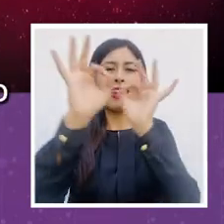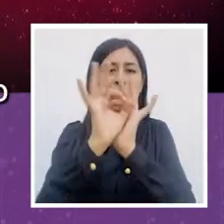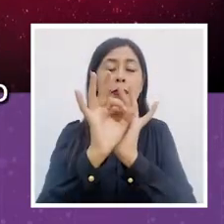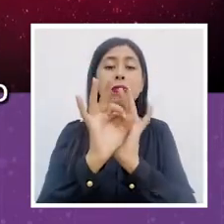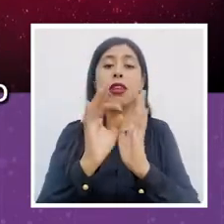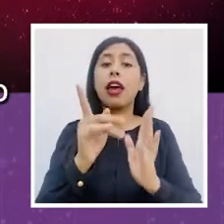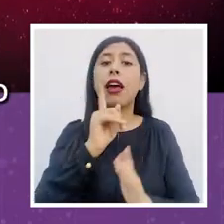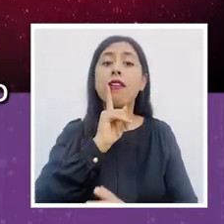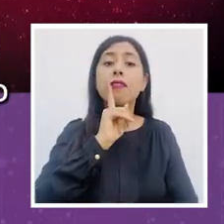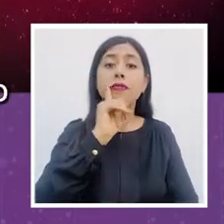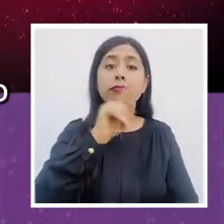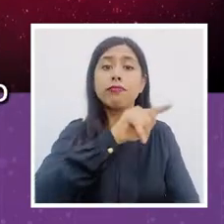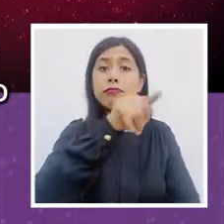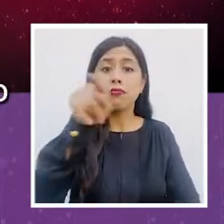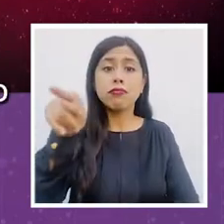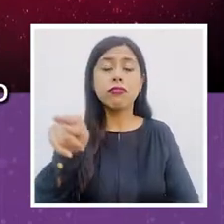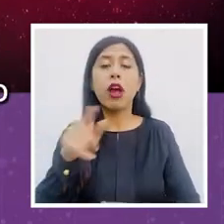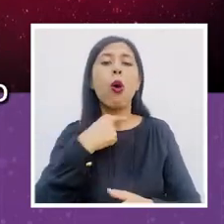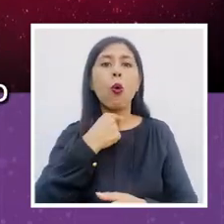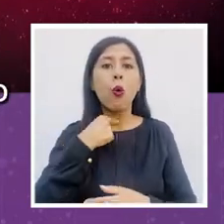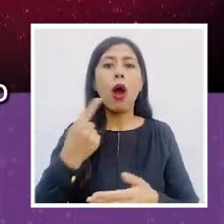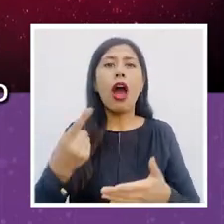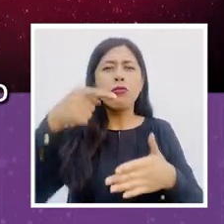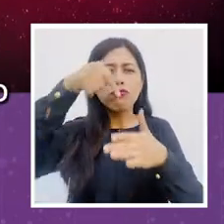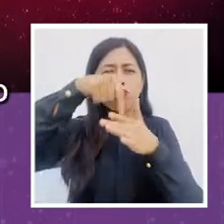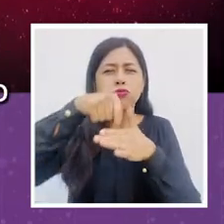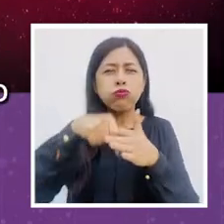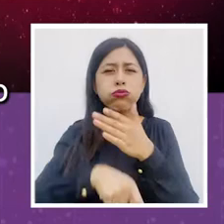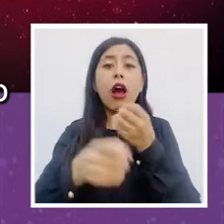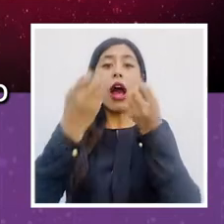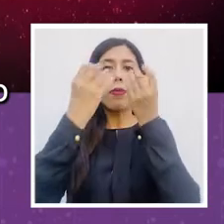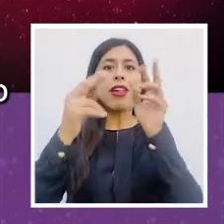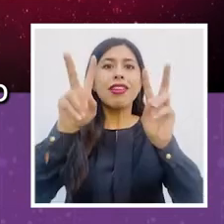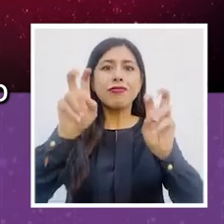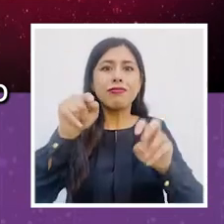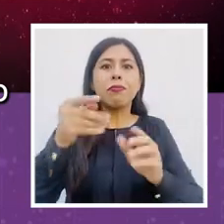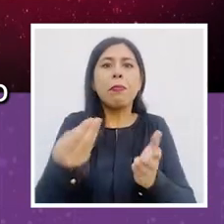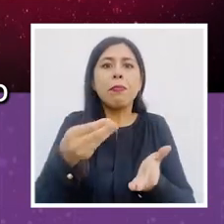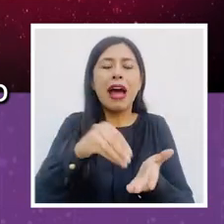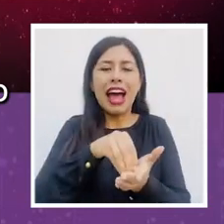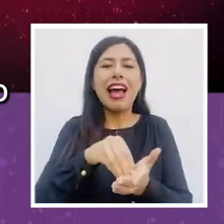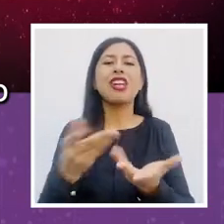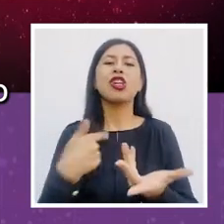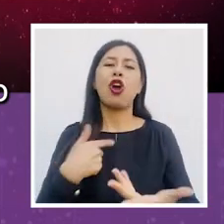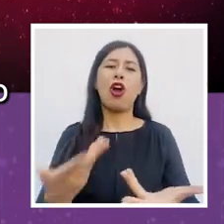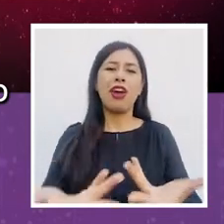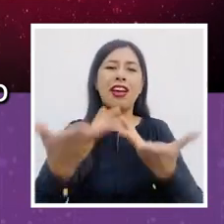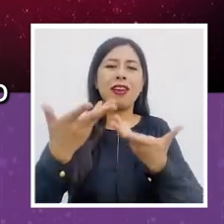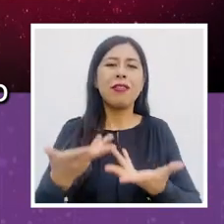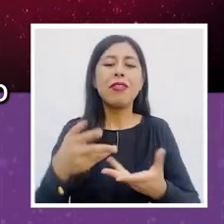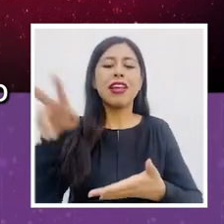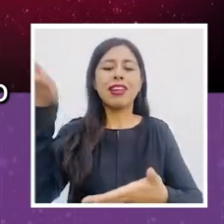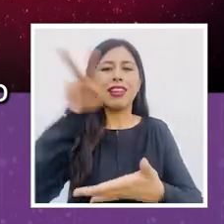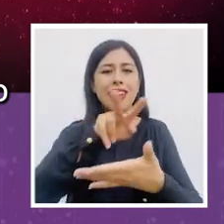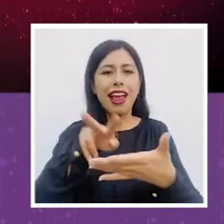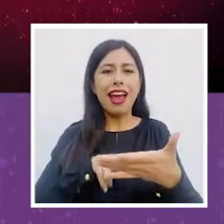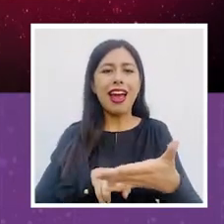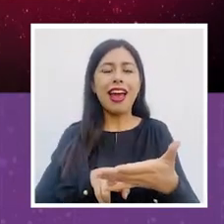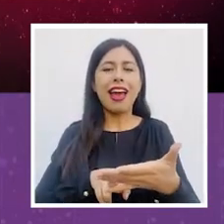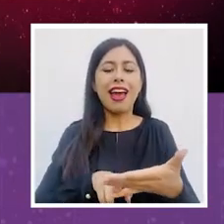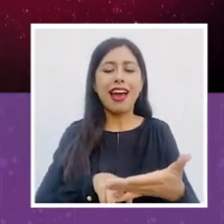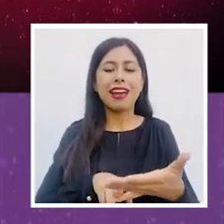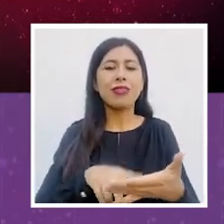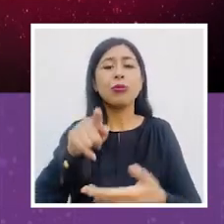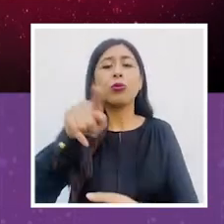Quienes quieran aprender más sobre este fenómeno, los dejo invitados a que vean, lean este libro.